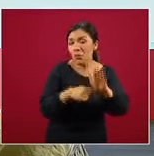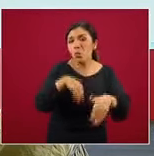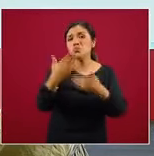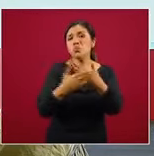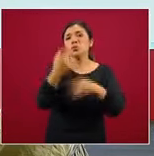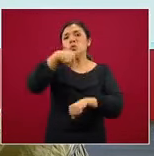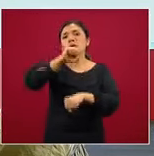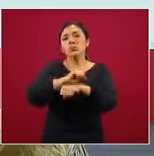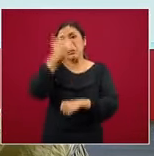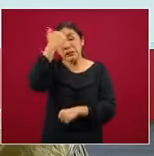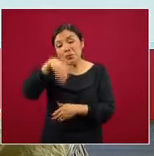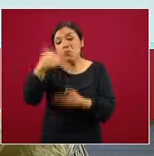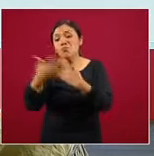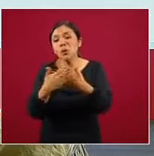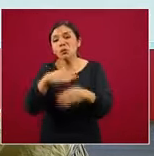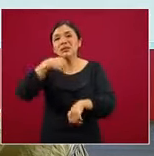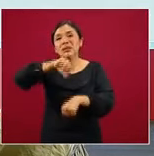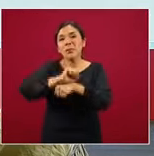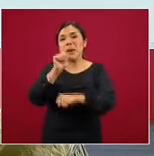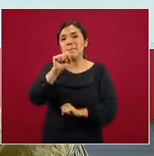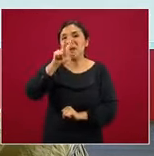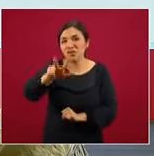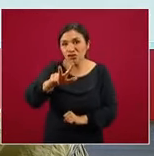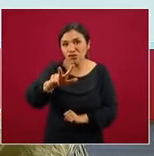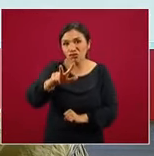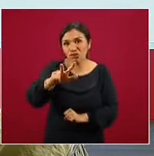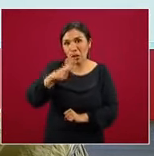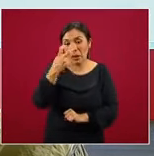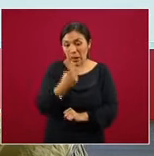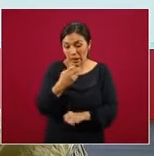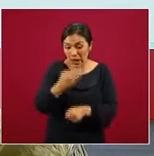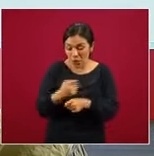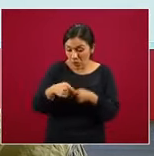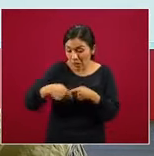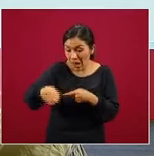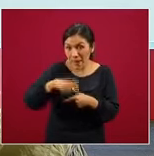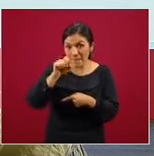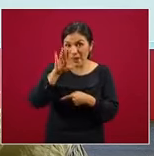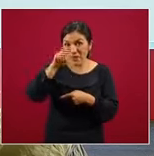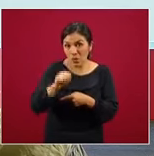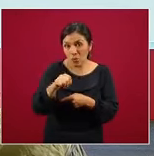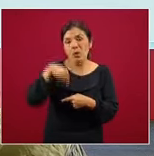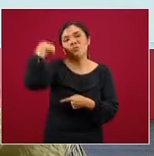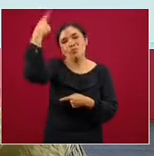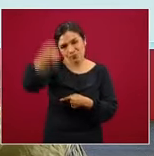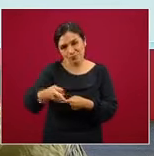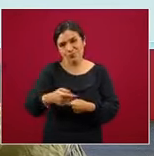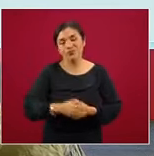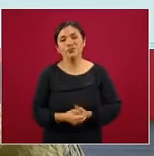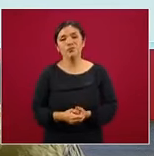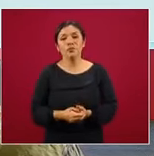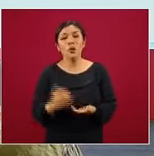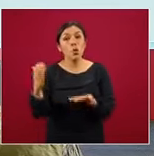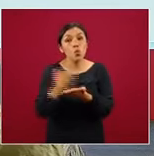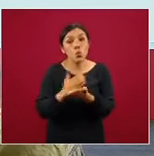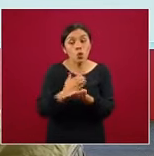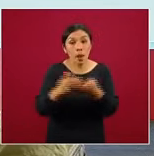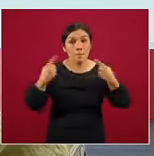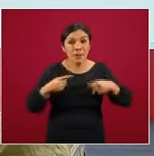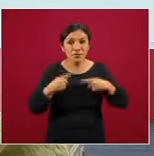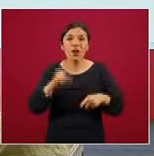próxima semana lo sabremos para la semana 28 y la actualmente en curso, la 29. Las